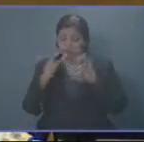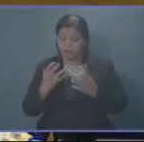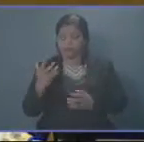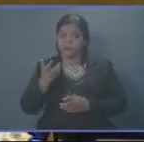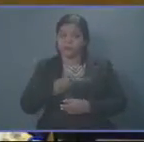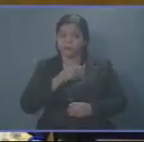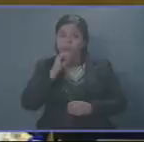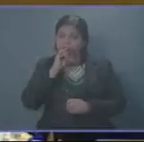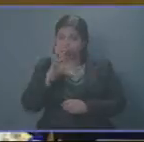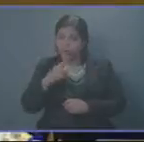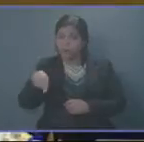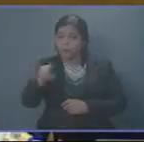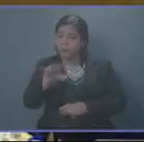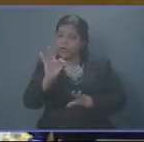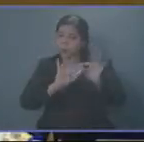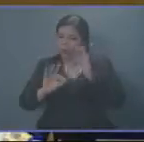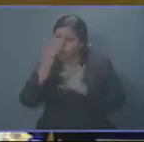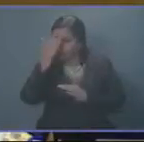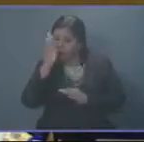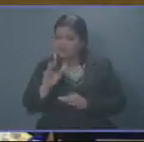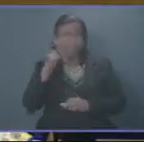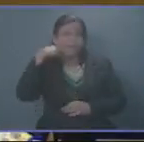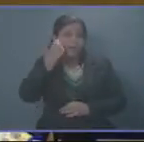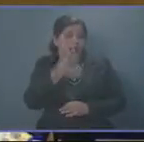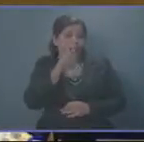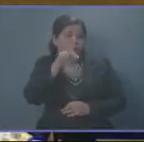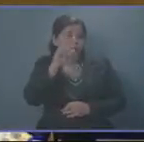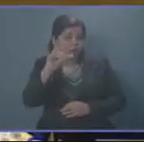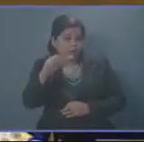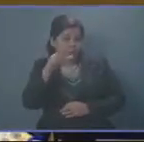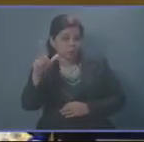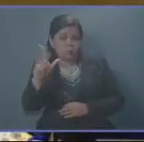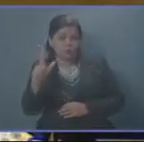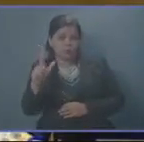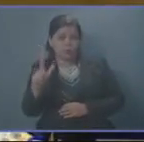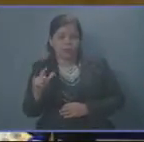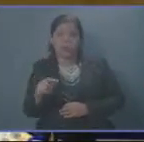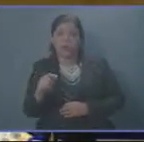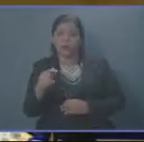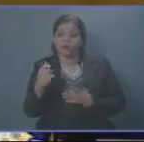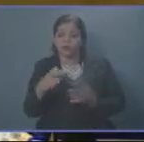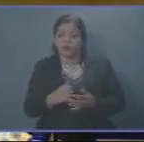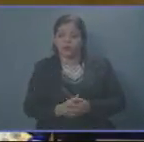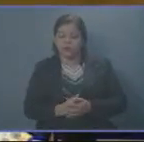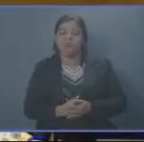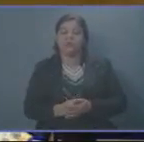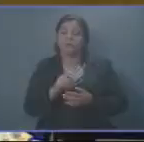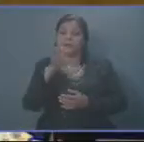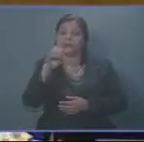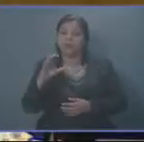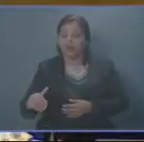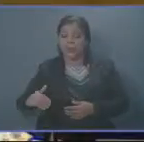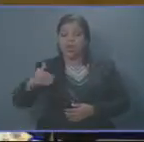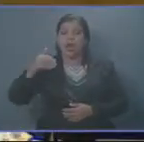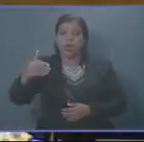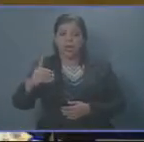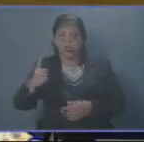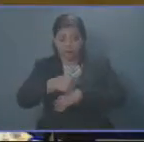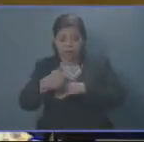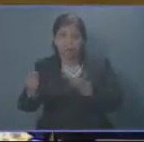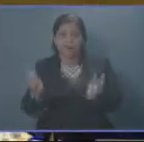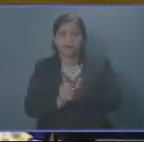creo que no están enterados algunos, que mañana, 31 de julio, se cumplen 50 años que esta